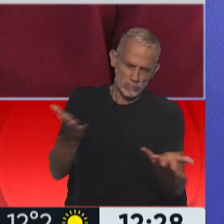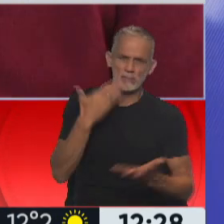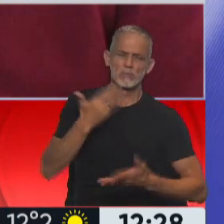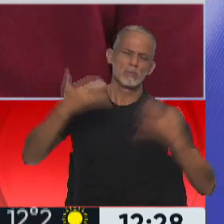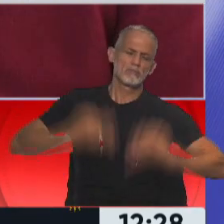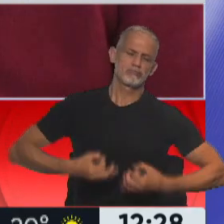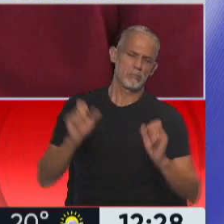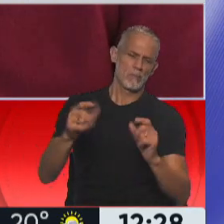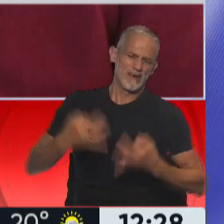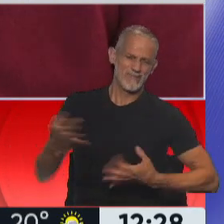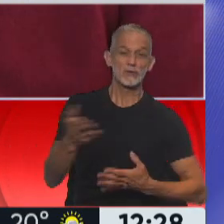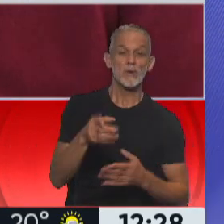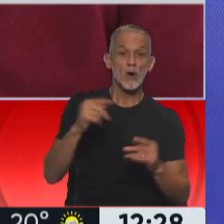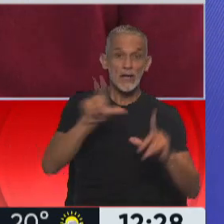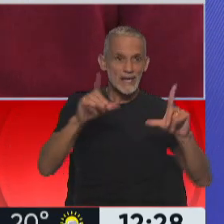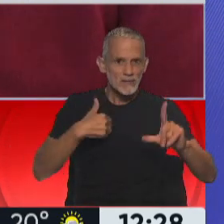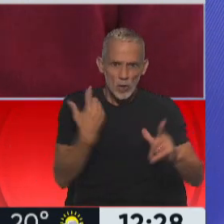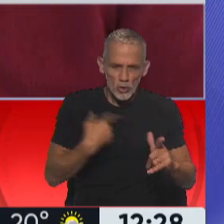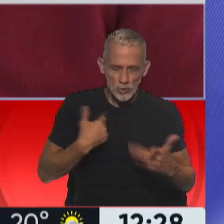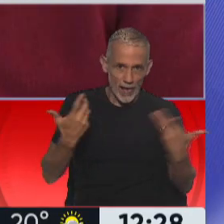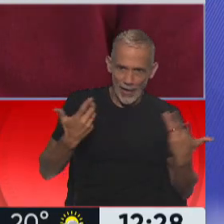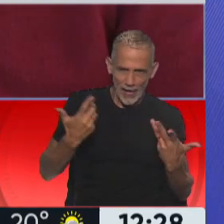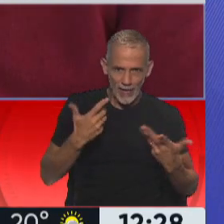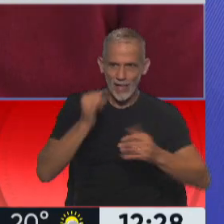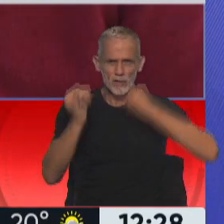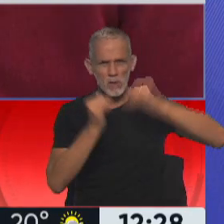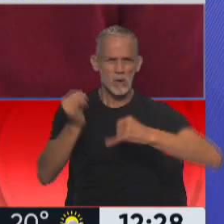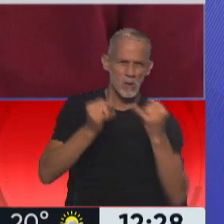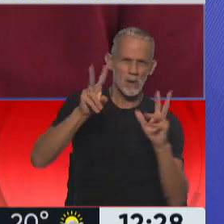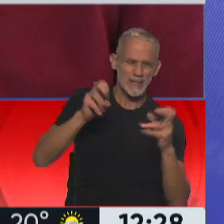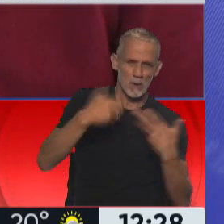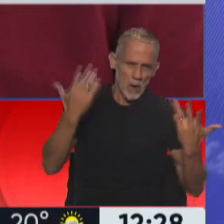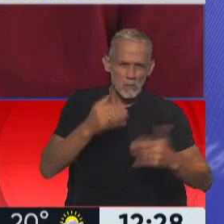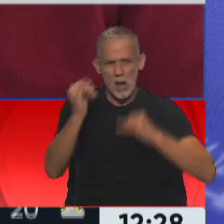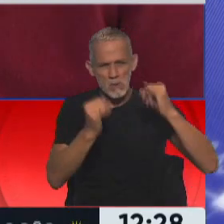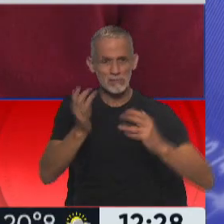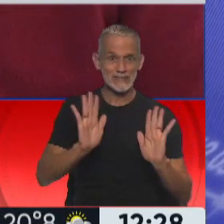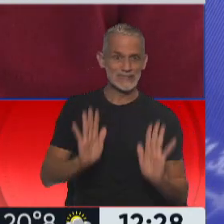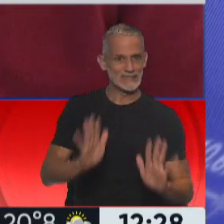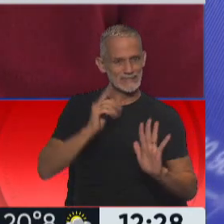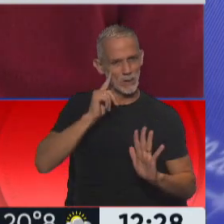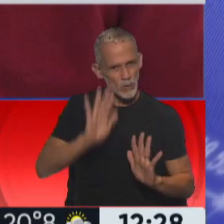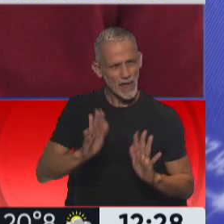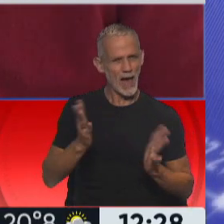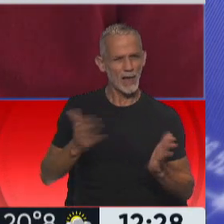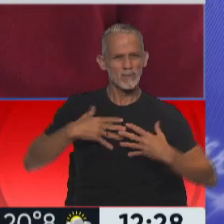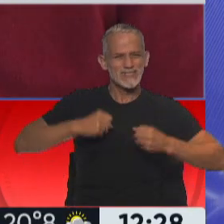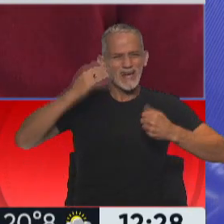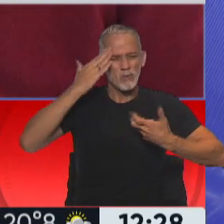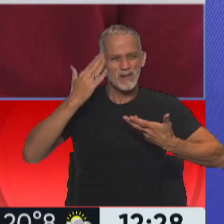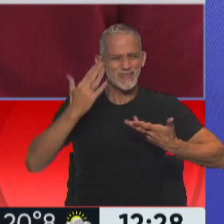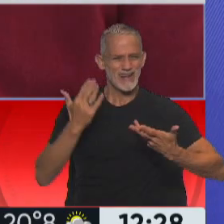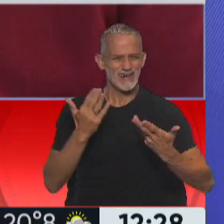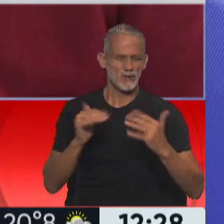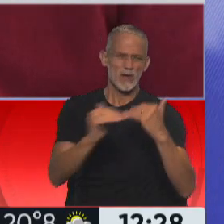muchísima propiedad desde los medios de comunicación, porque estamos hablando de un tema sensible como es la salud mental, ¿no? Y no todo es lo